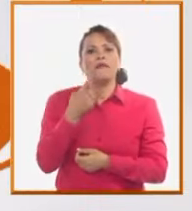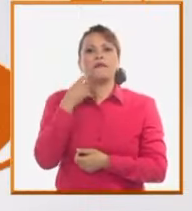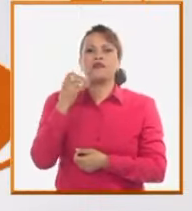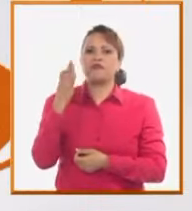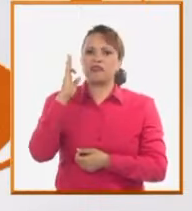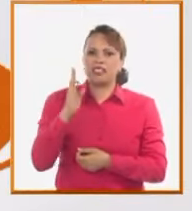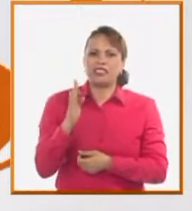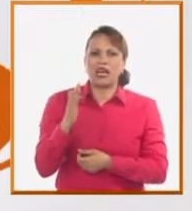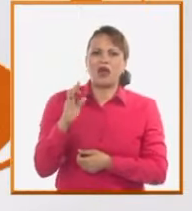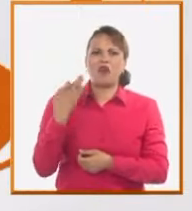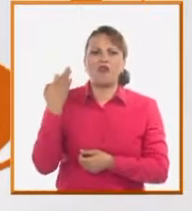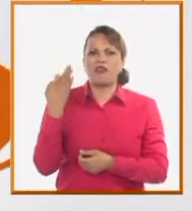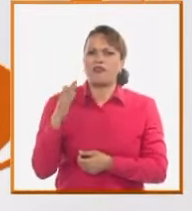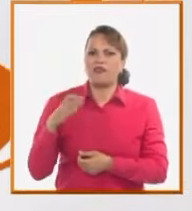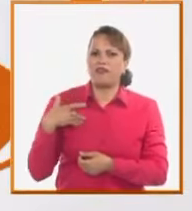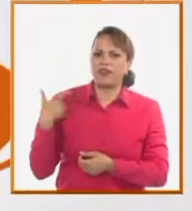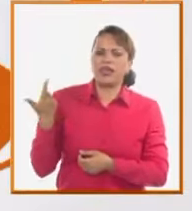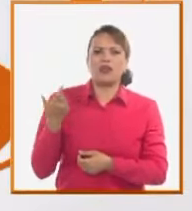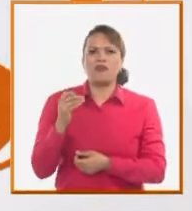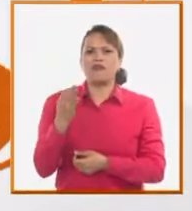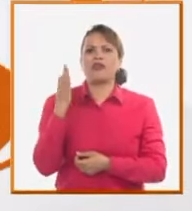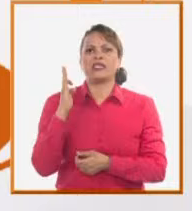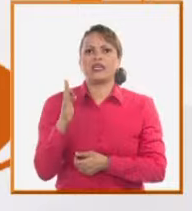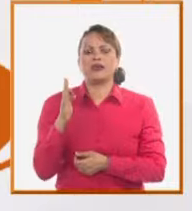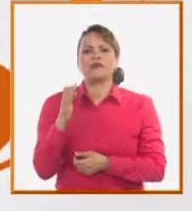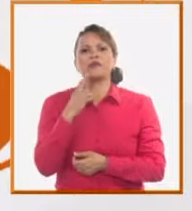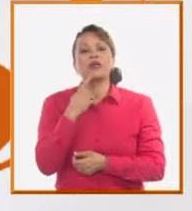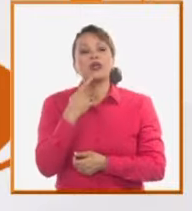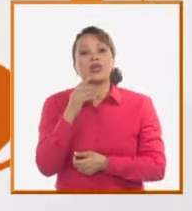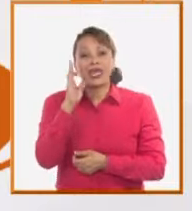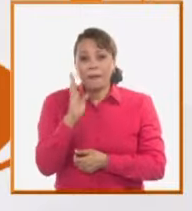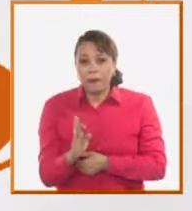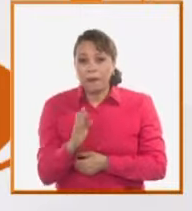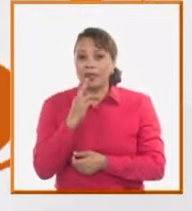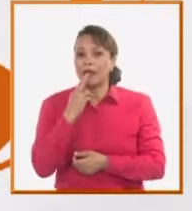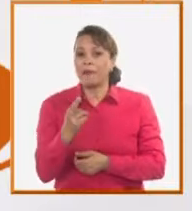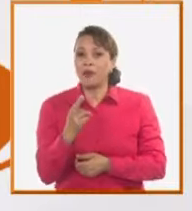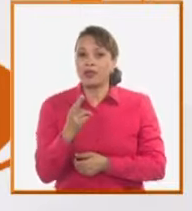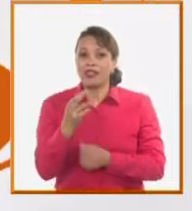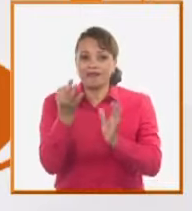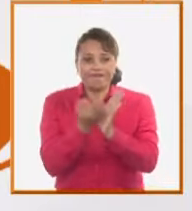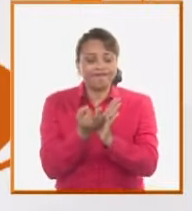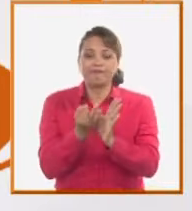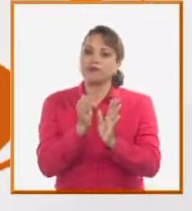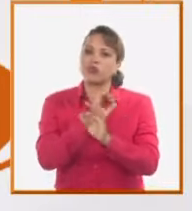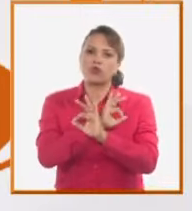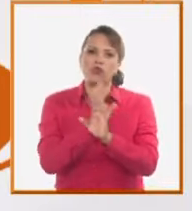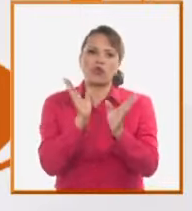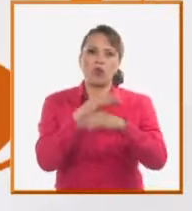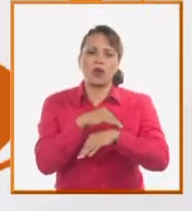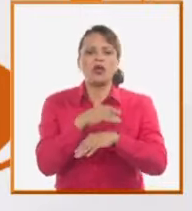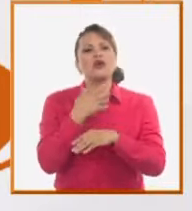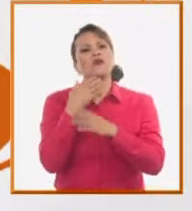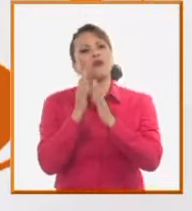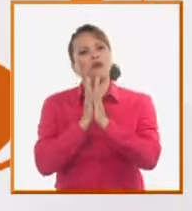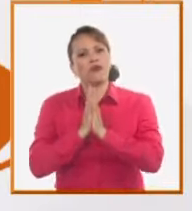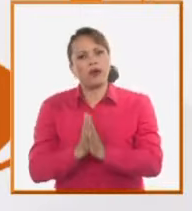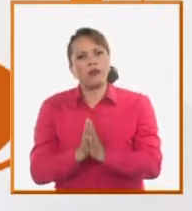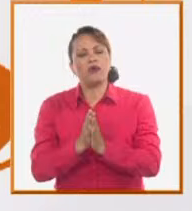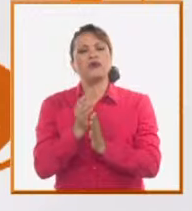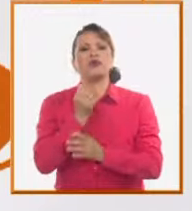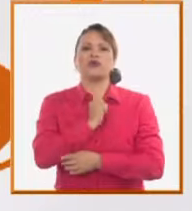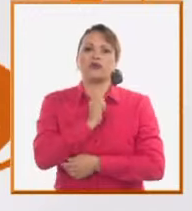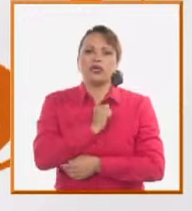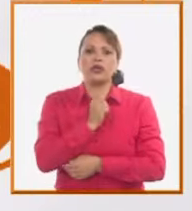el respeto, pero no me dan ninguna respuesta definitiva. Por favor, quisiera que hicieran oídos de